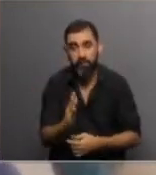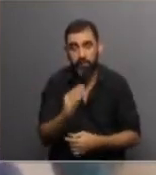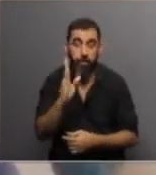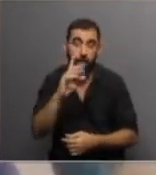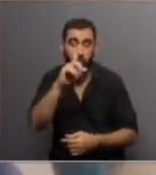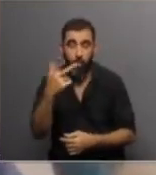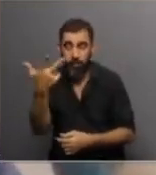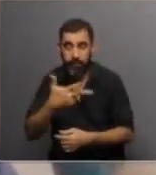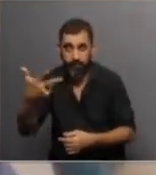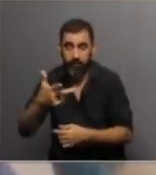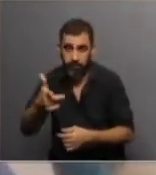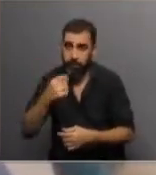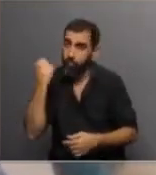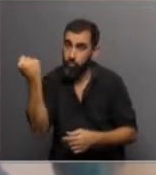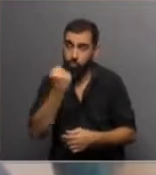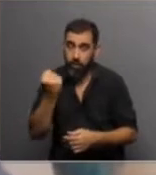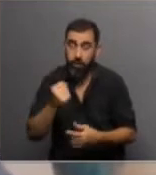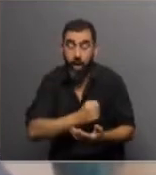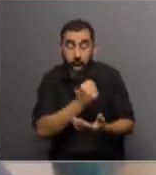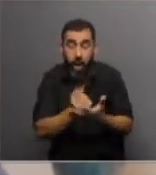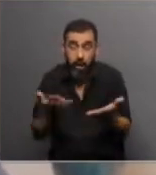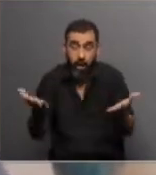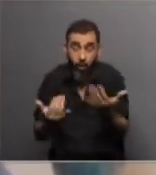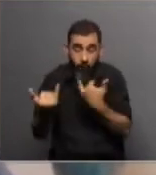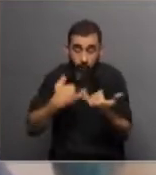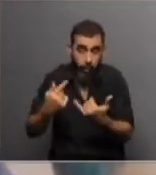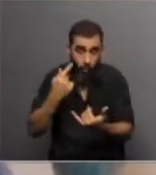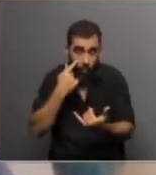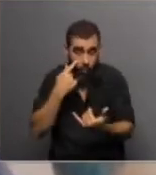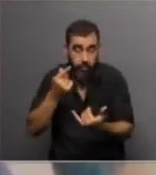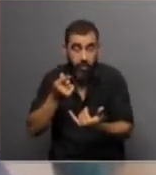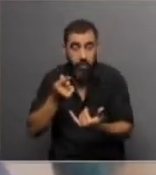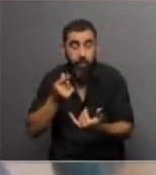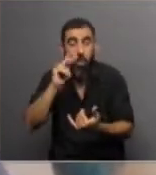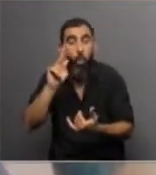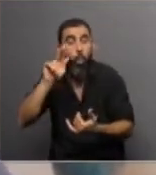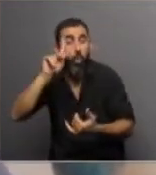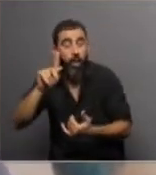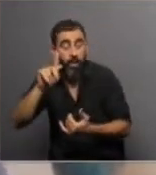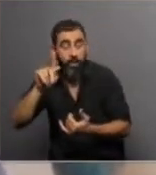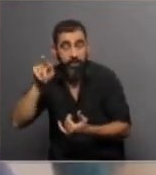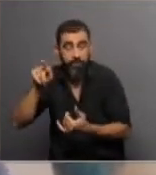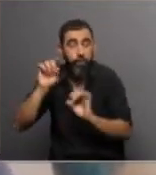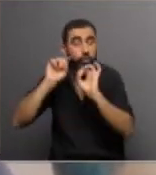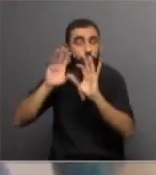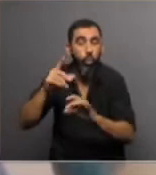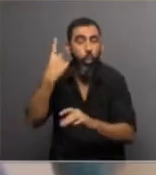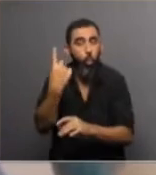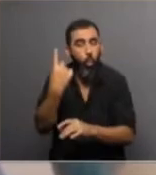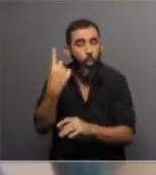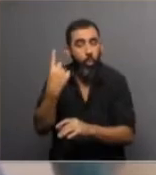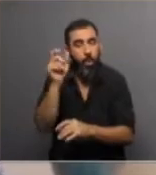P1, ¿no? Hasta el momento la información que nosotros manejamos es que la variante UK solo hubo un